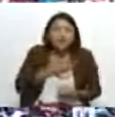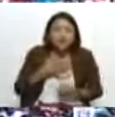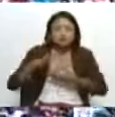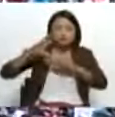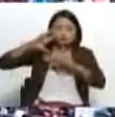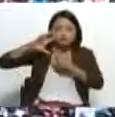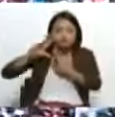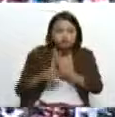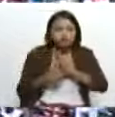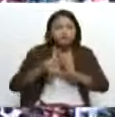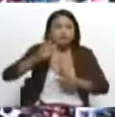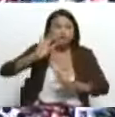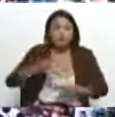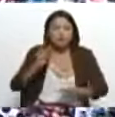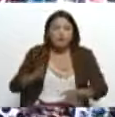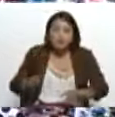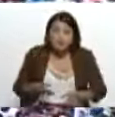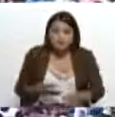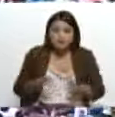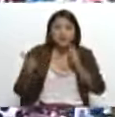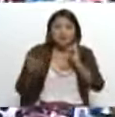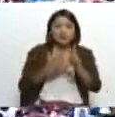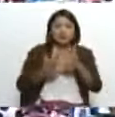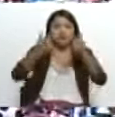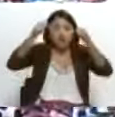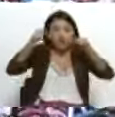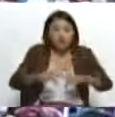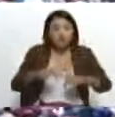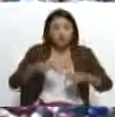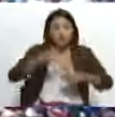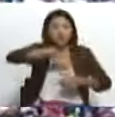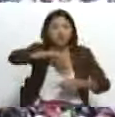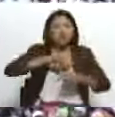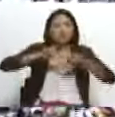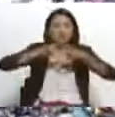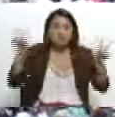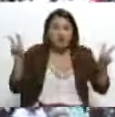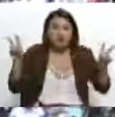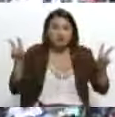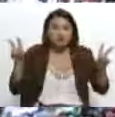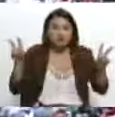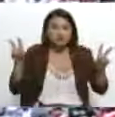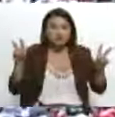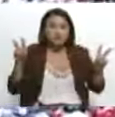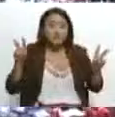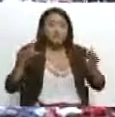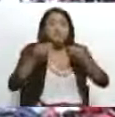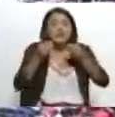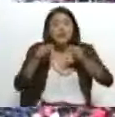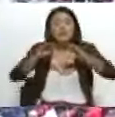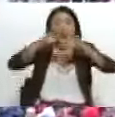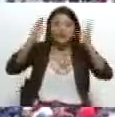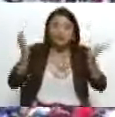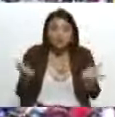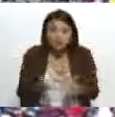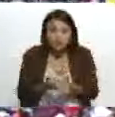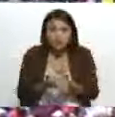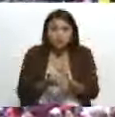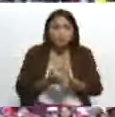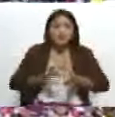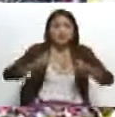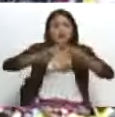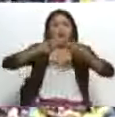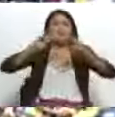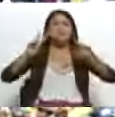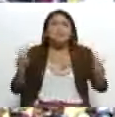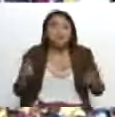nuestra Guayana Esequiba. Por eso hoy venimos en paz, por la paz del mundo, por la paz de los pueblos, por la